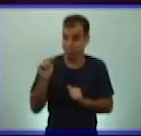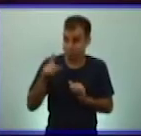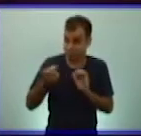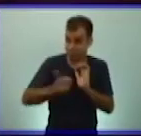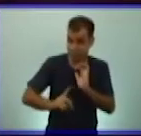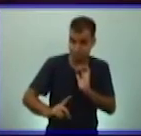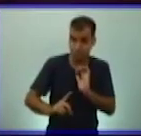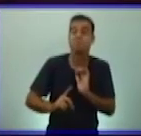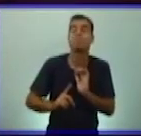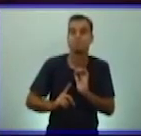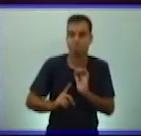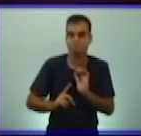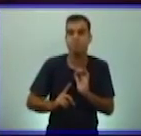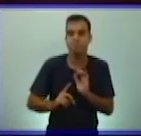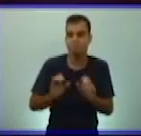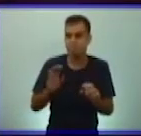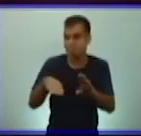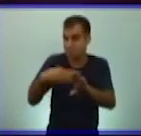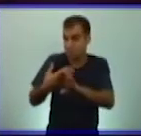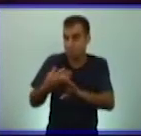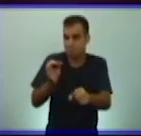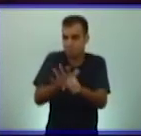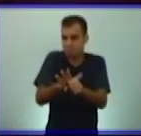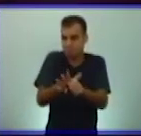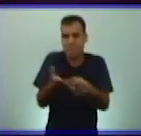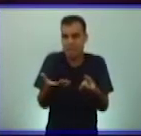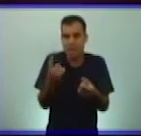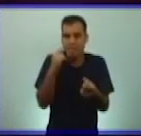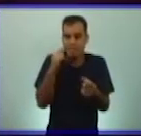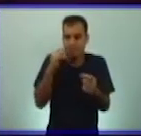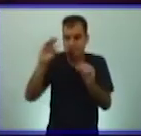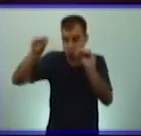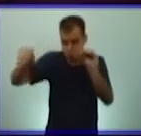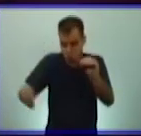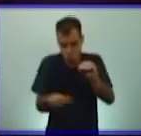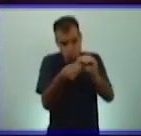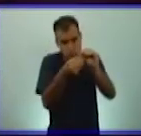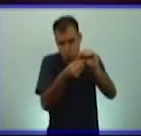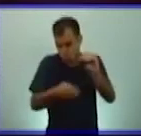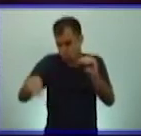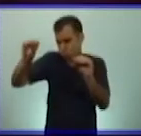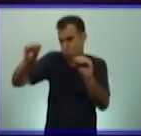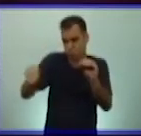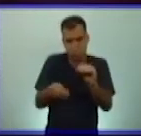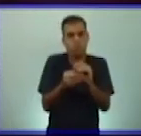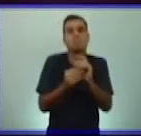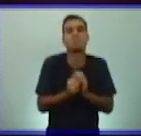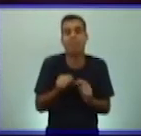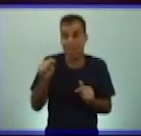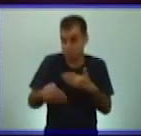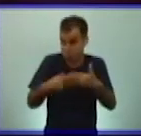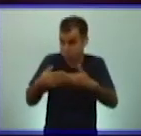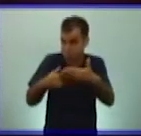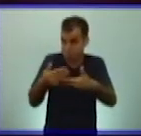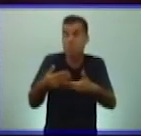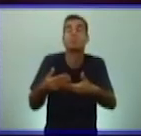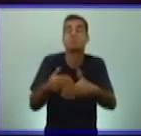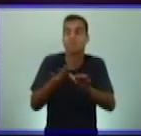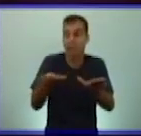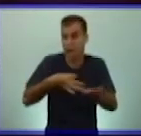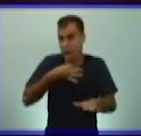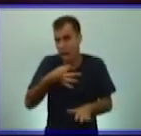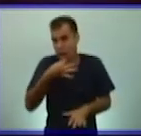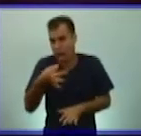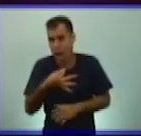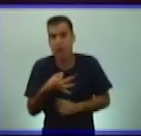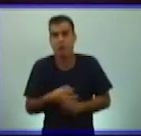caso, luego comienza a transferirse del inductor al capacitor. Y en estos procesos en los cuales ya le hablé que está